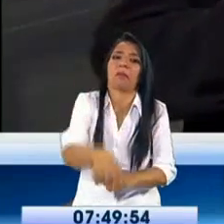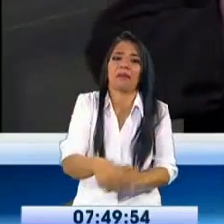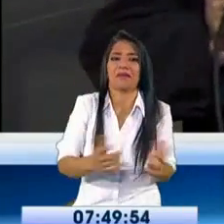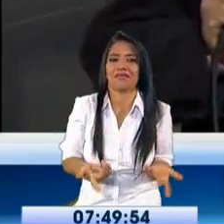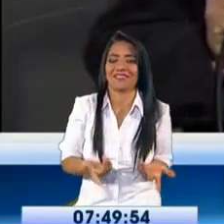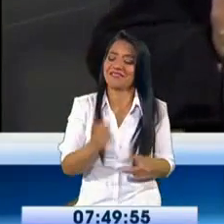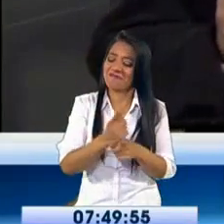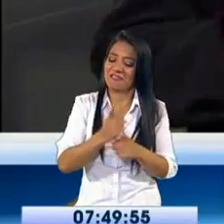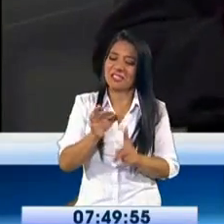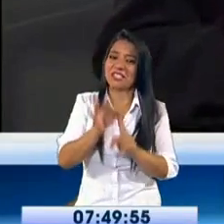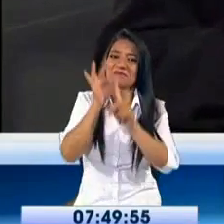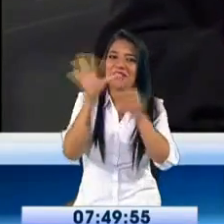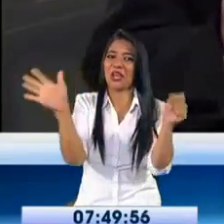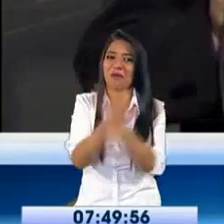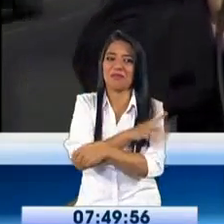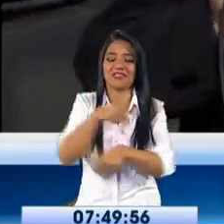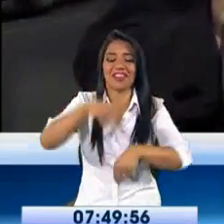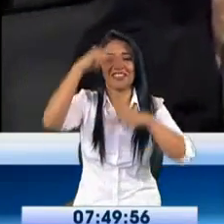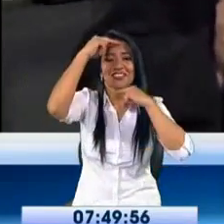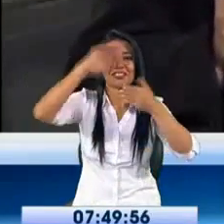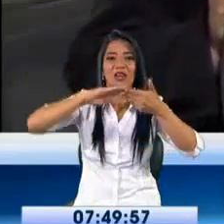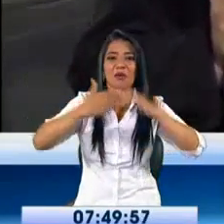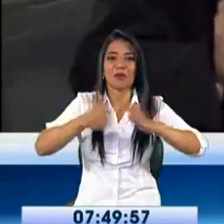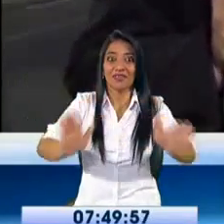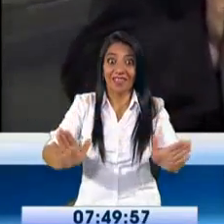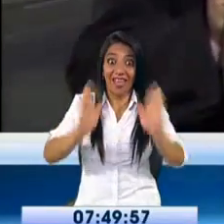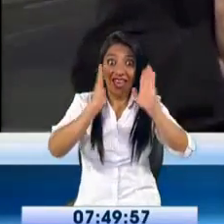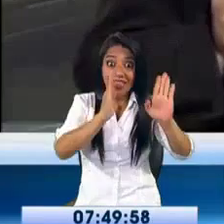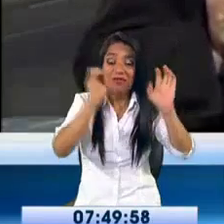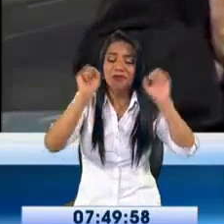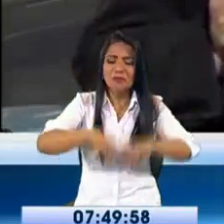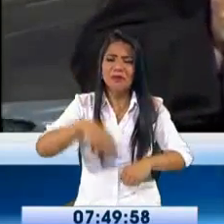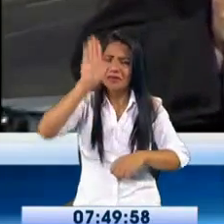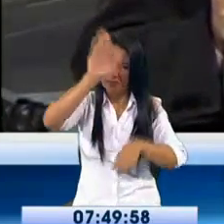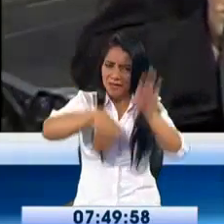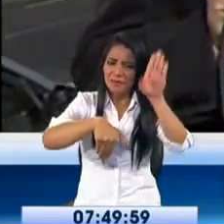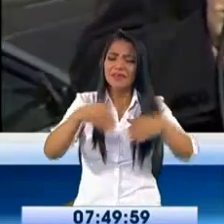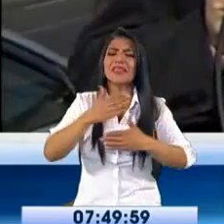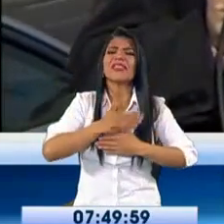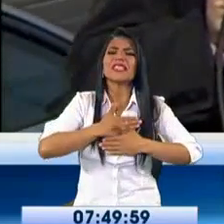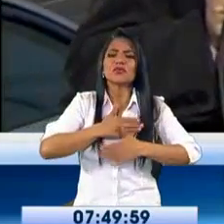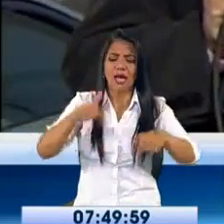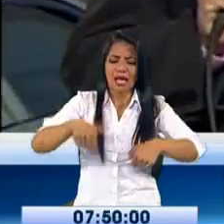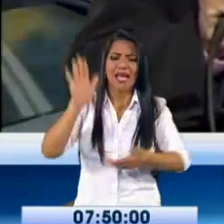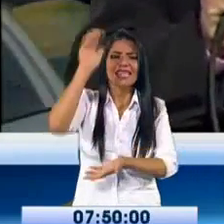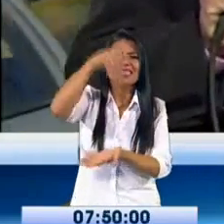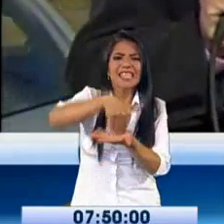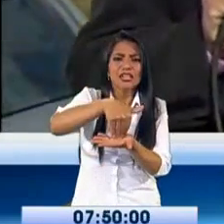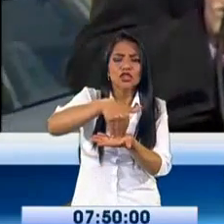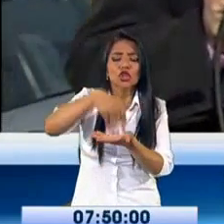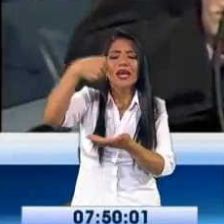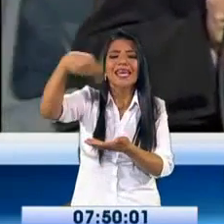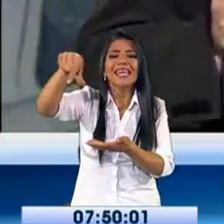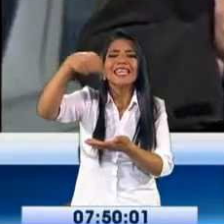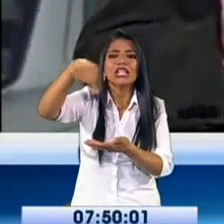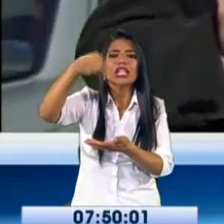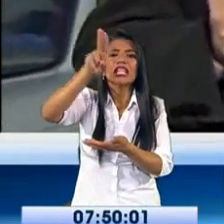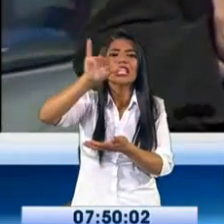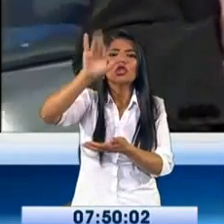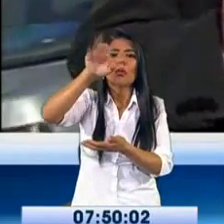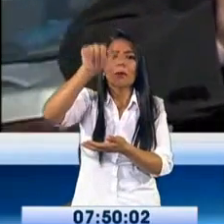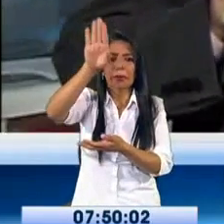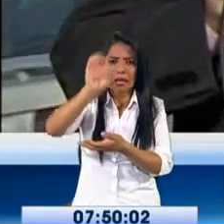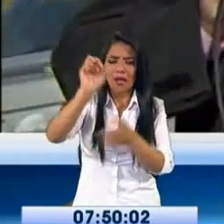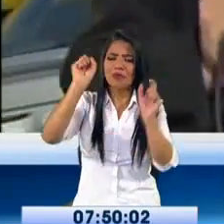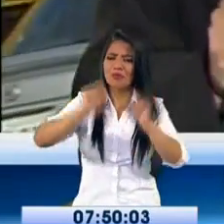todo un especial completo en el Centro de la Comunidad para que usted venga, disfrute aquí en pleno centro de Quitumbe, para que